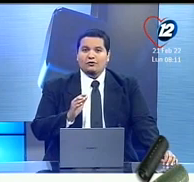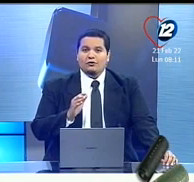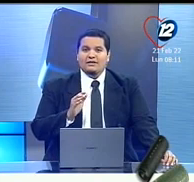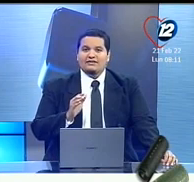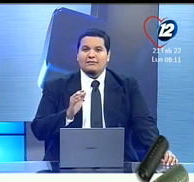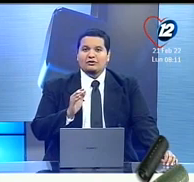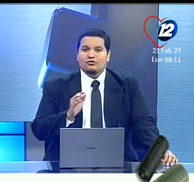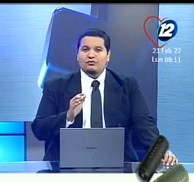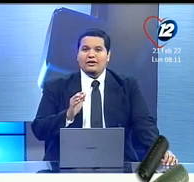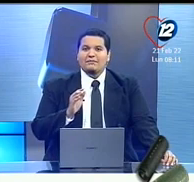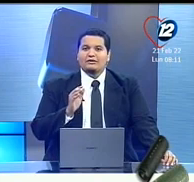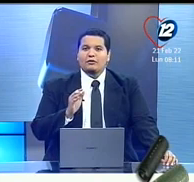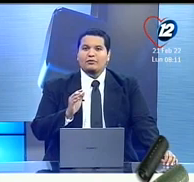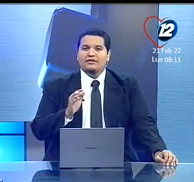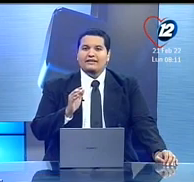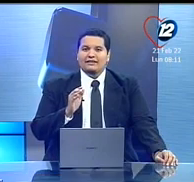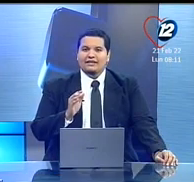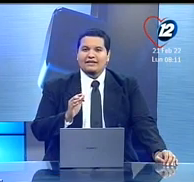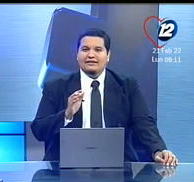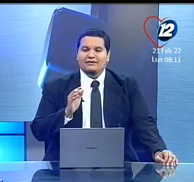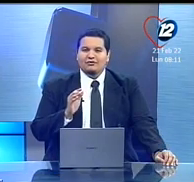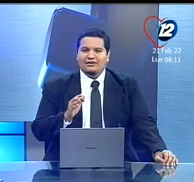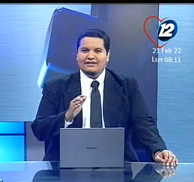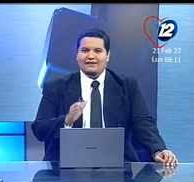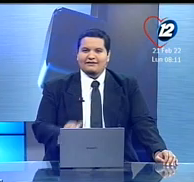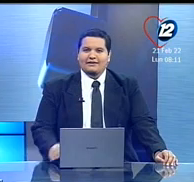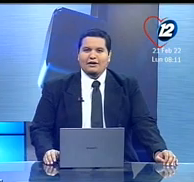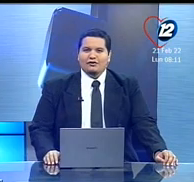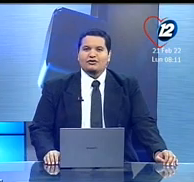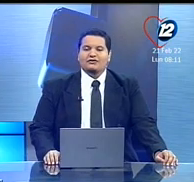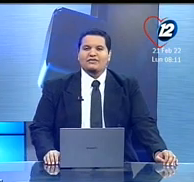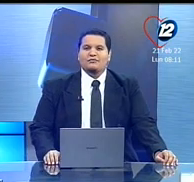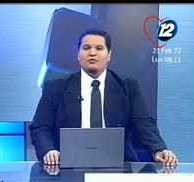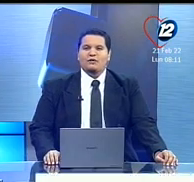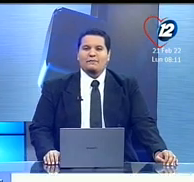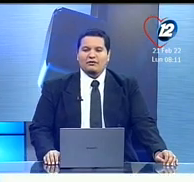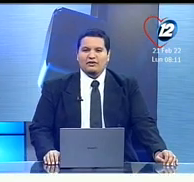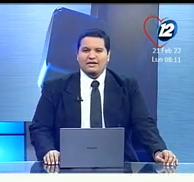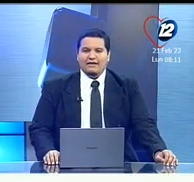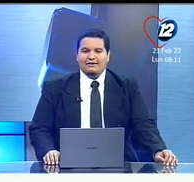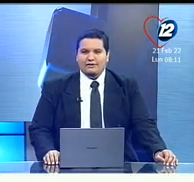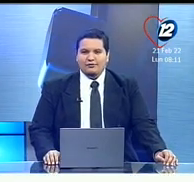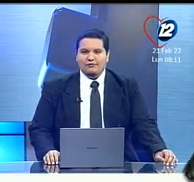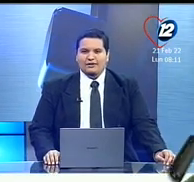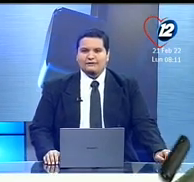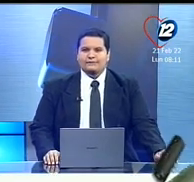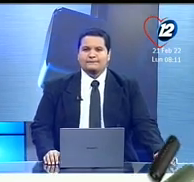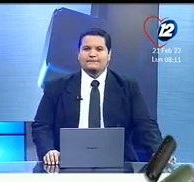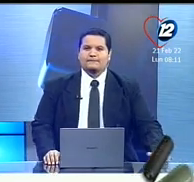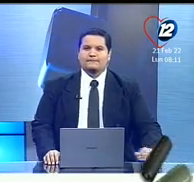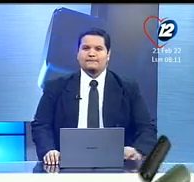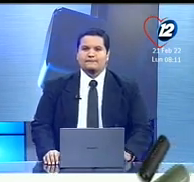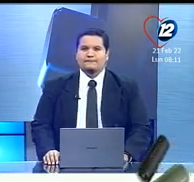Huawei Centro Comercial Metrosur y Metrópolis y tiendas autorizadas. Nosotros hacemos una pausa y ya regresamos con